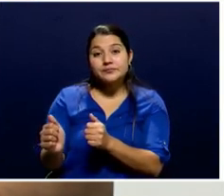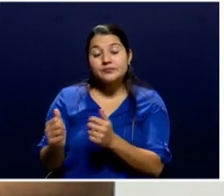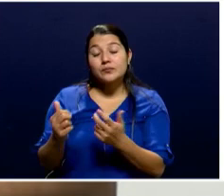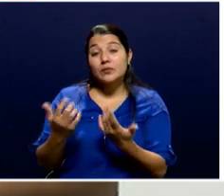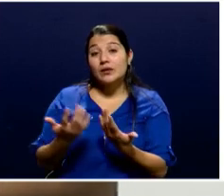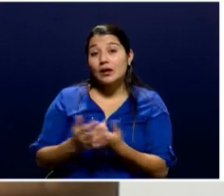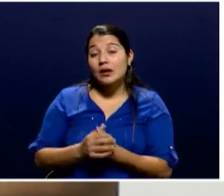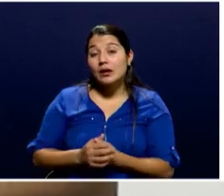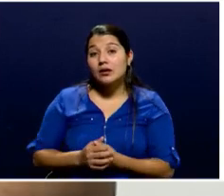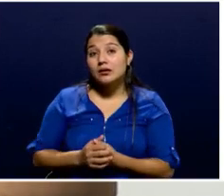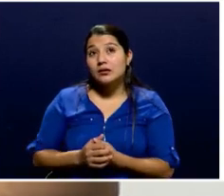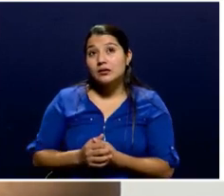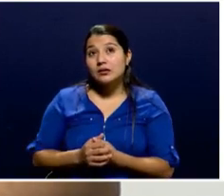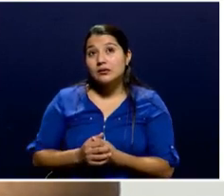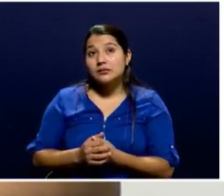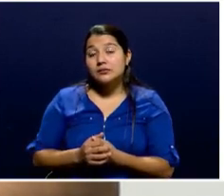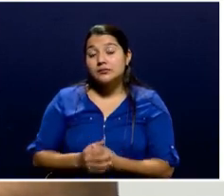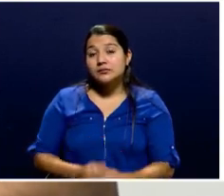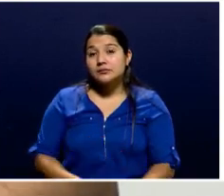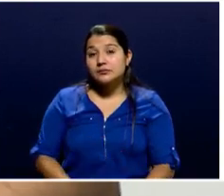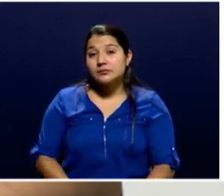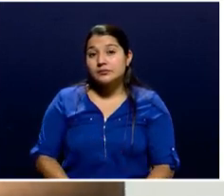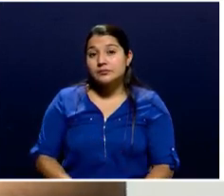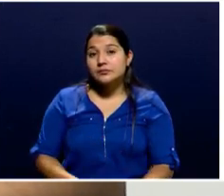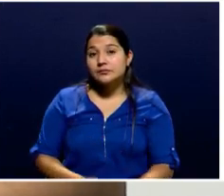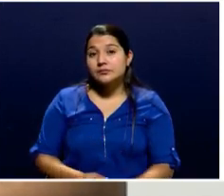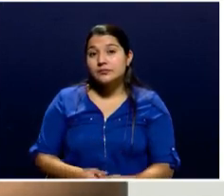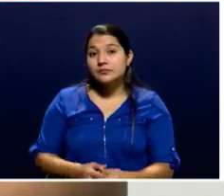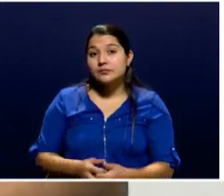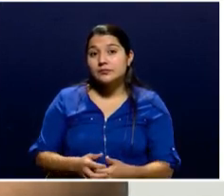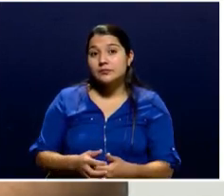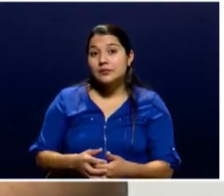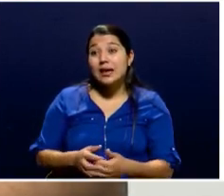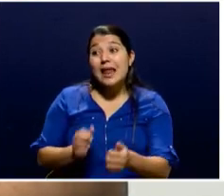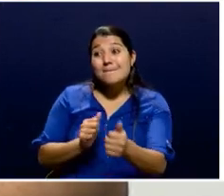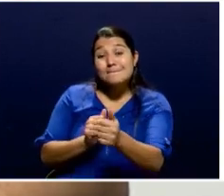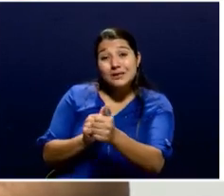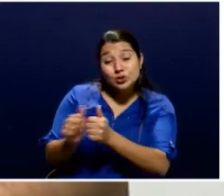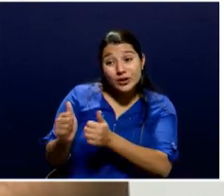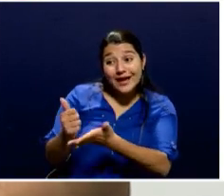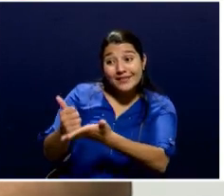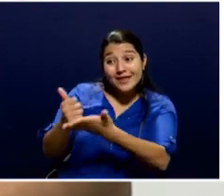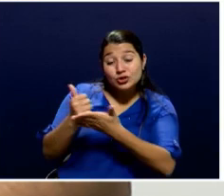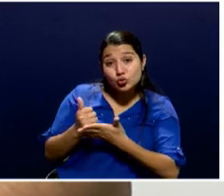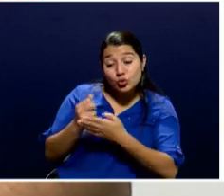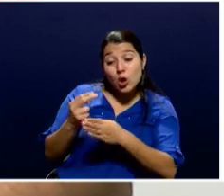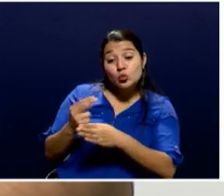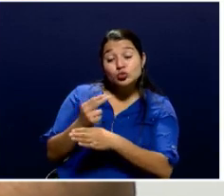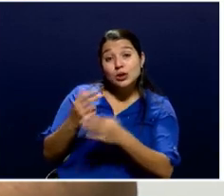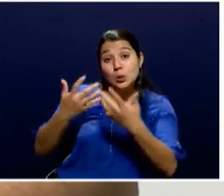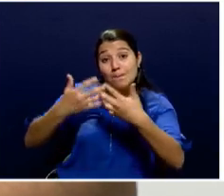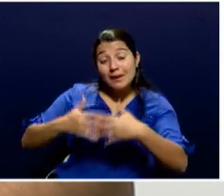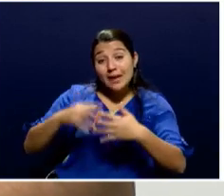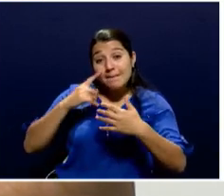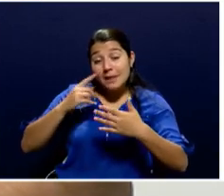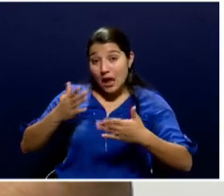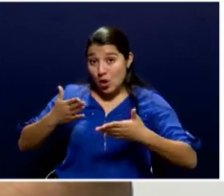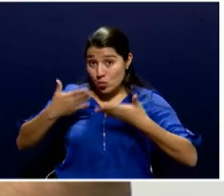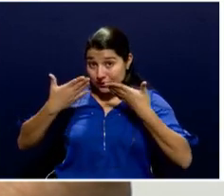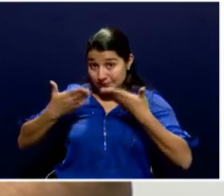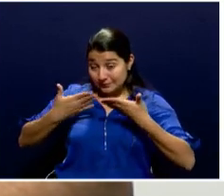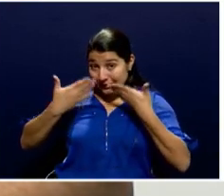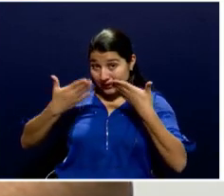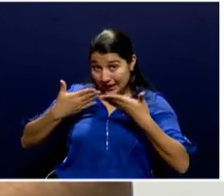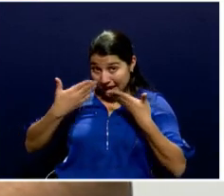de sustentación de la vida utilizando los respiradores, todo esto, basado